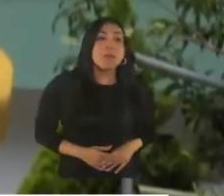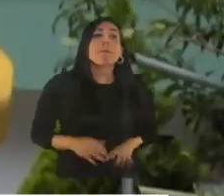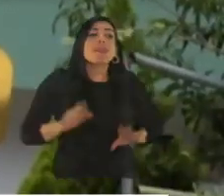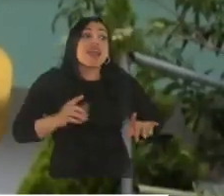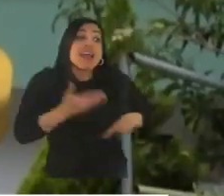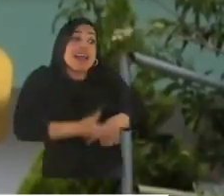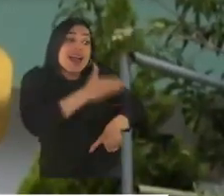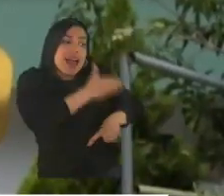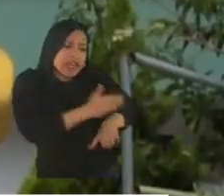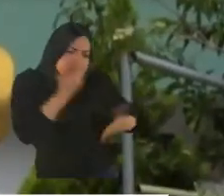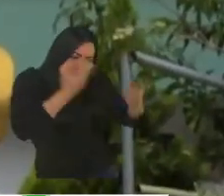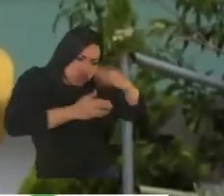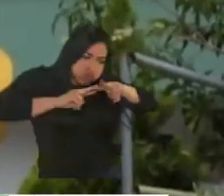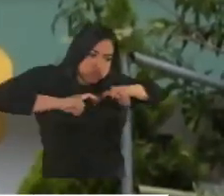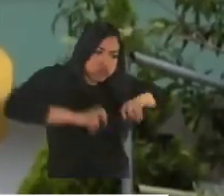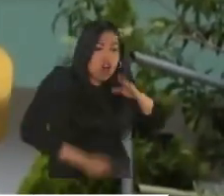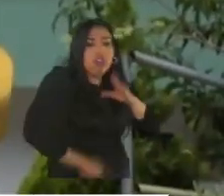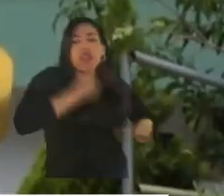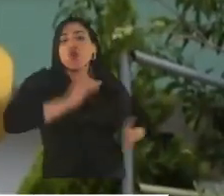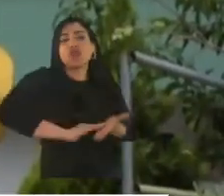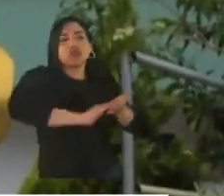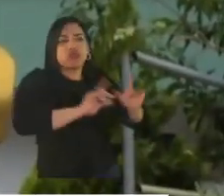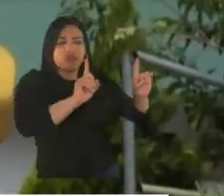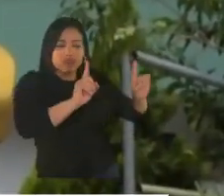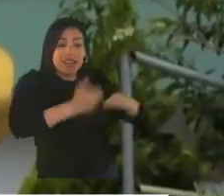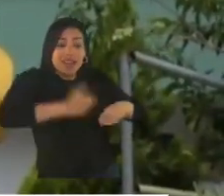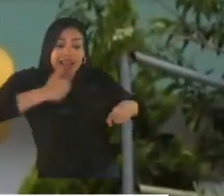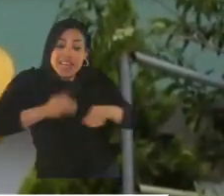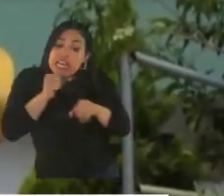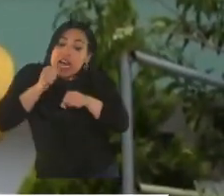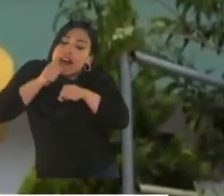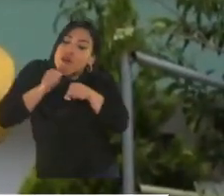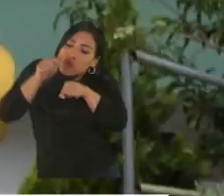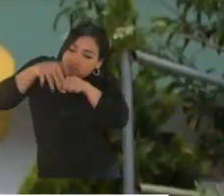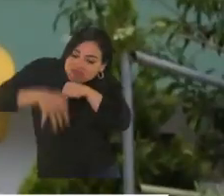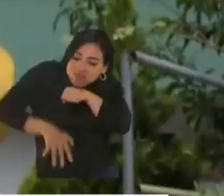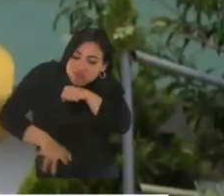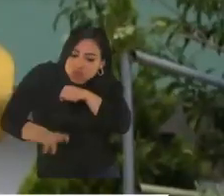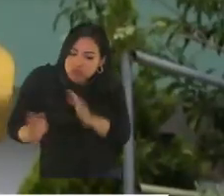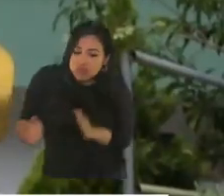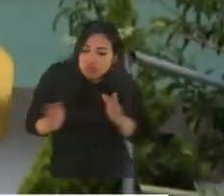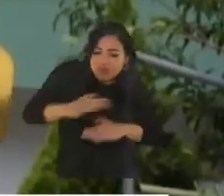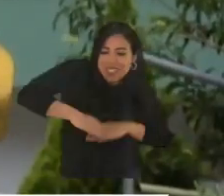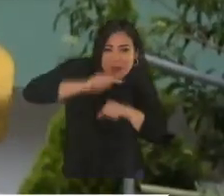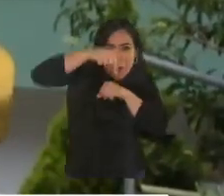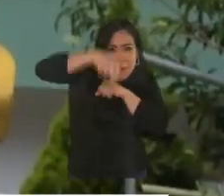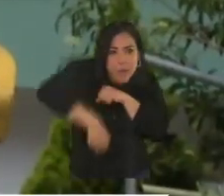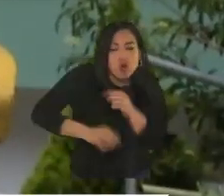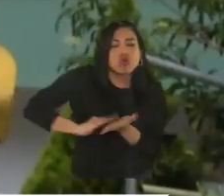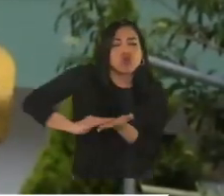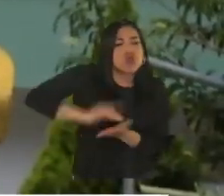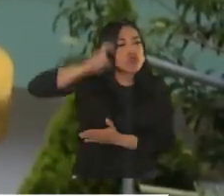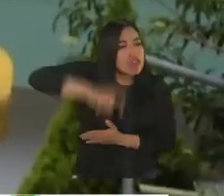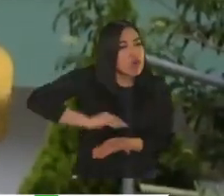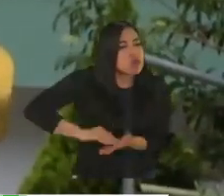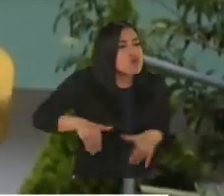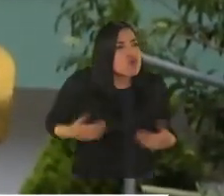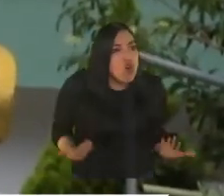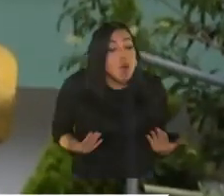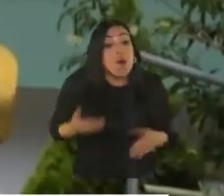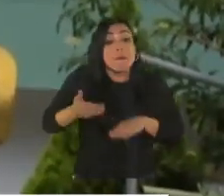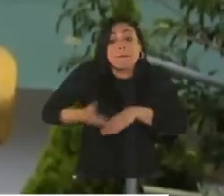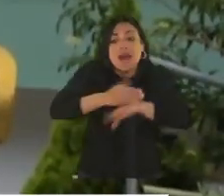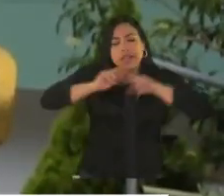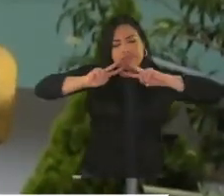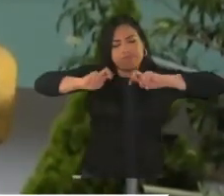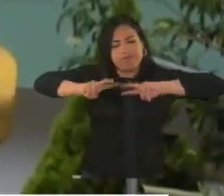estudios y diseños a detalle sobre la cobertura o sobre la quebrada Santa Elena para garantizar una solución definitiva. Esos estudios y